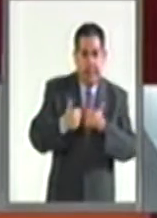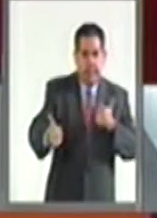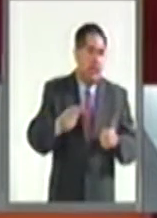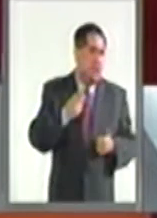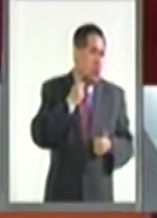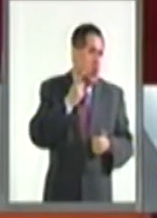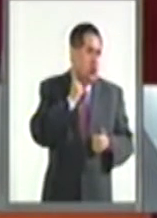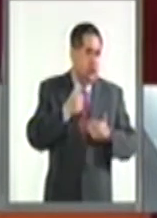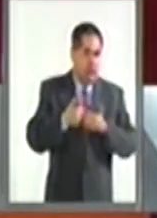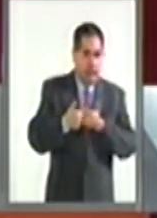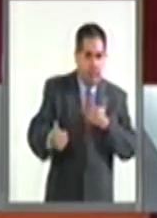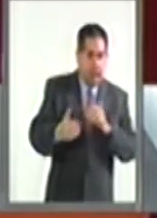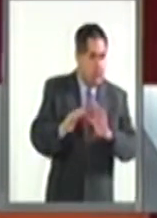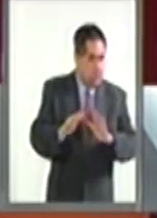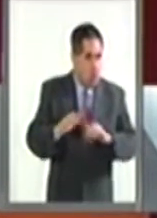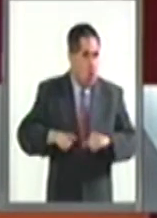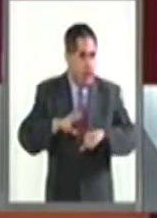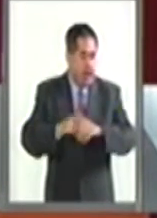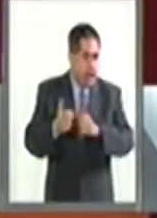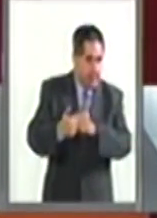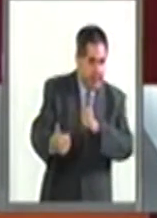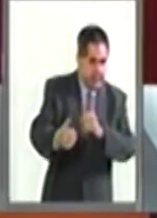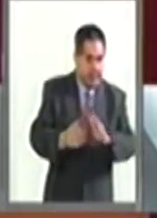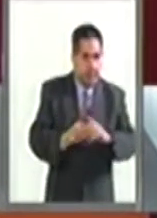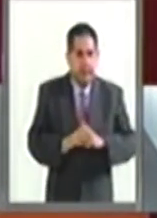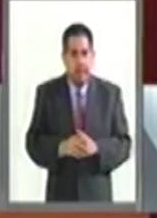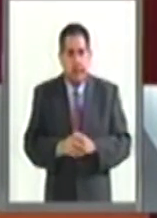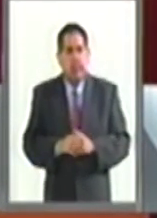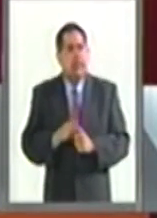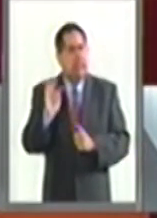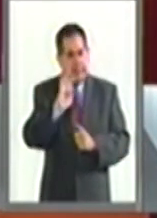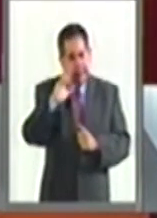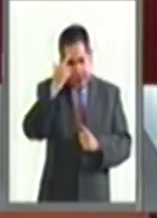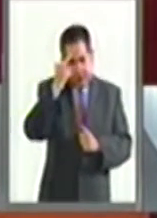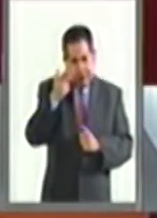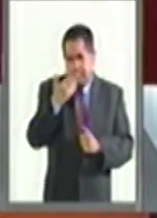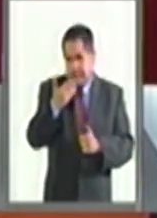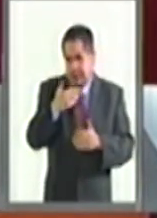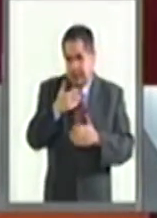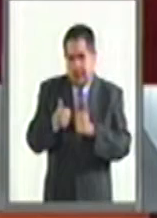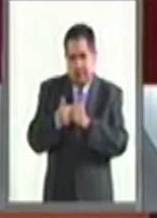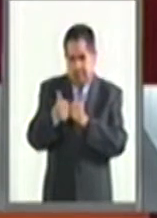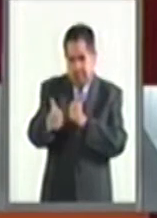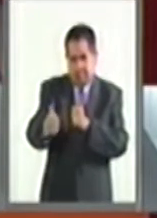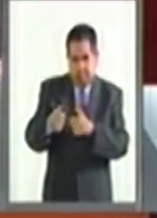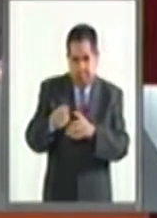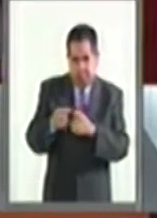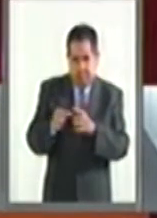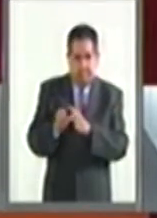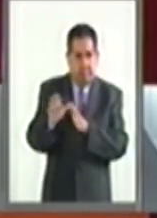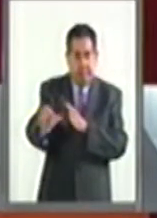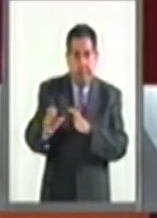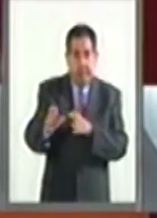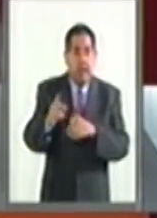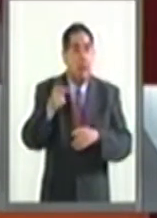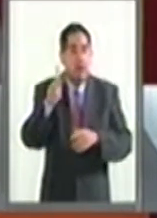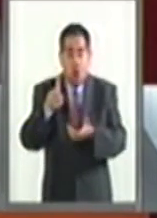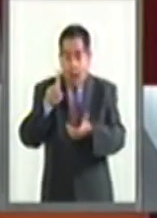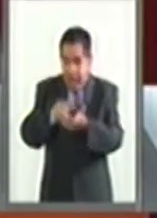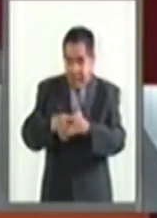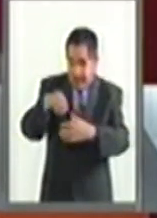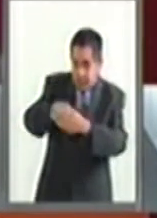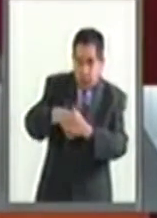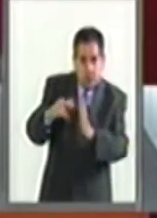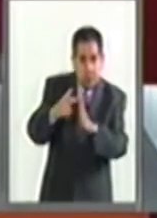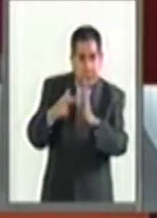y ejecutivo. A pesar de que se les quiera reconocer dicha independencia y autonomía, desde su